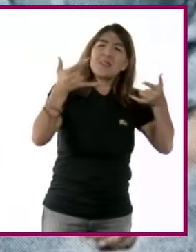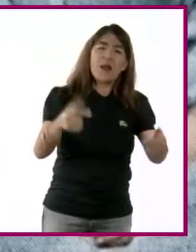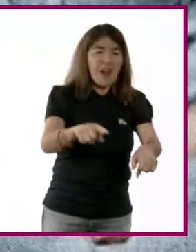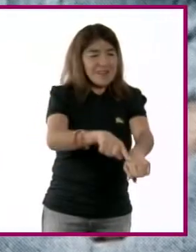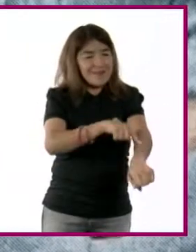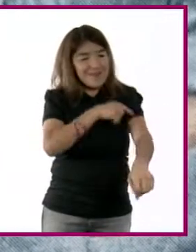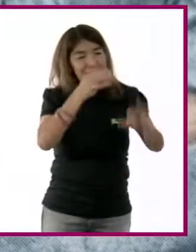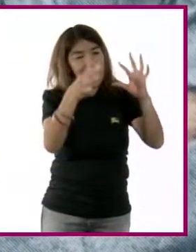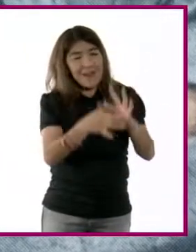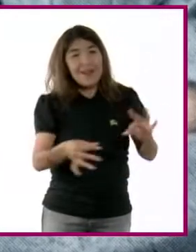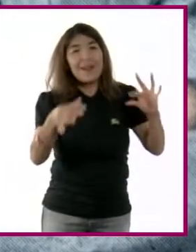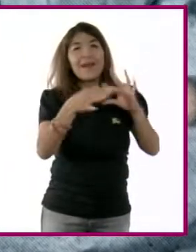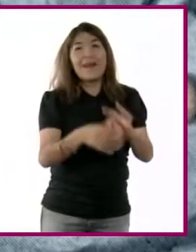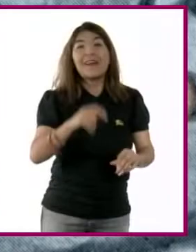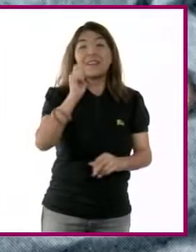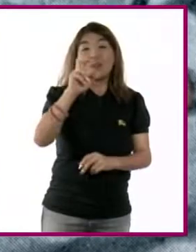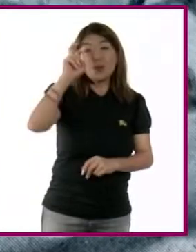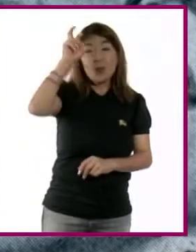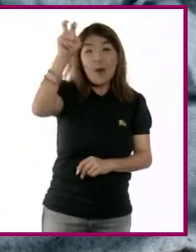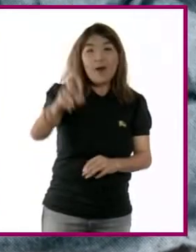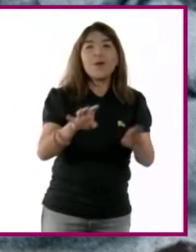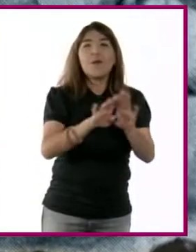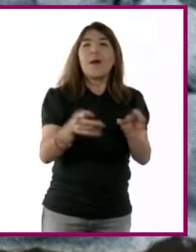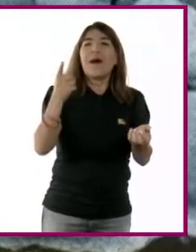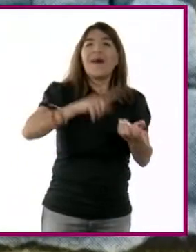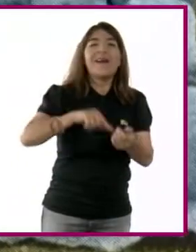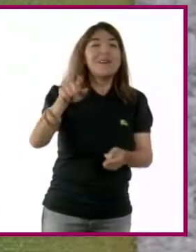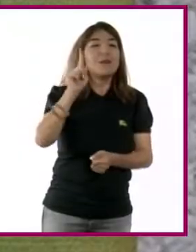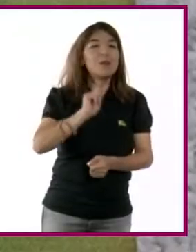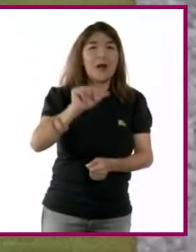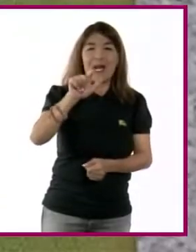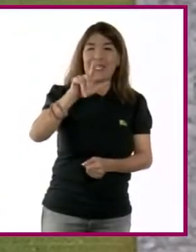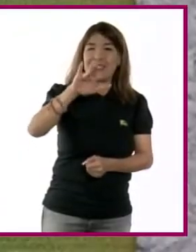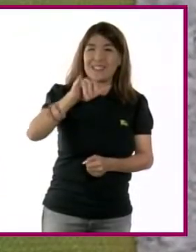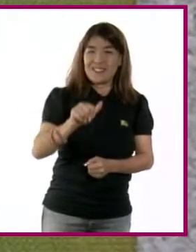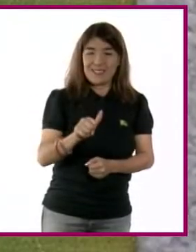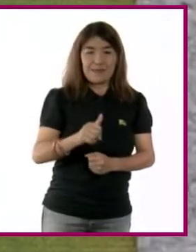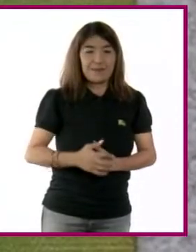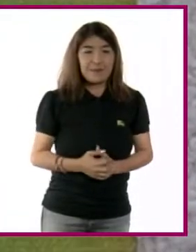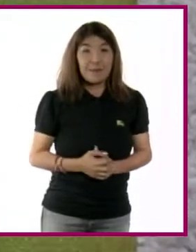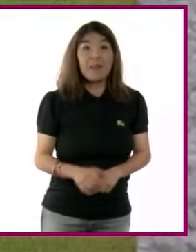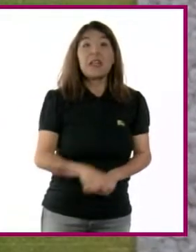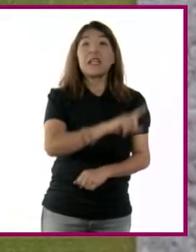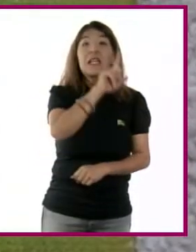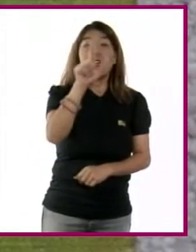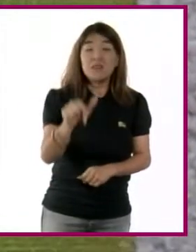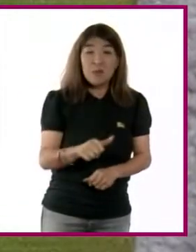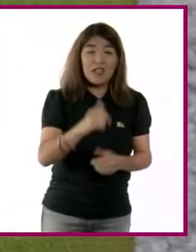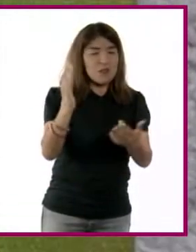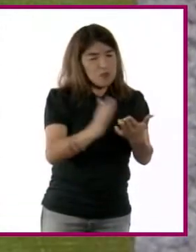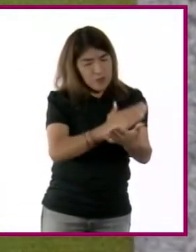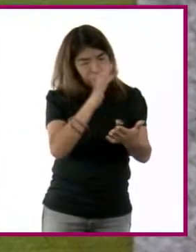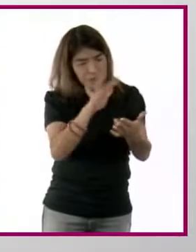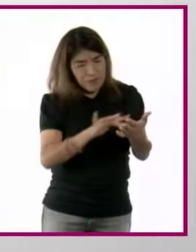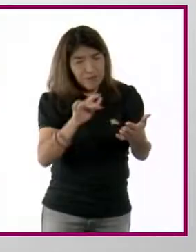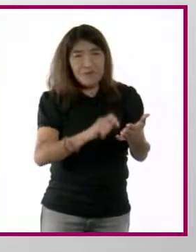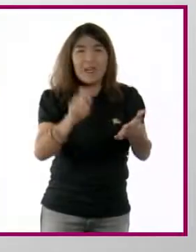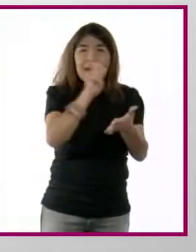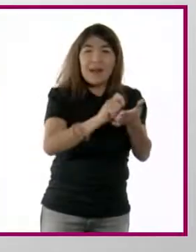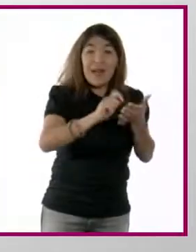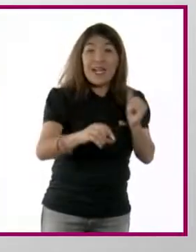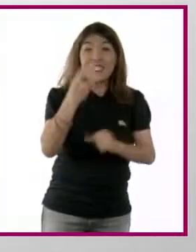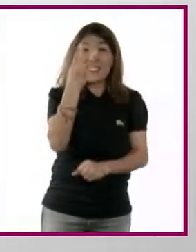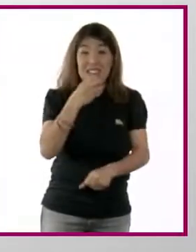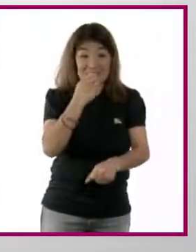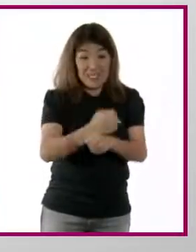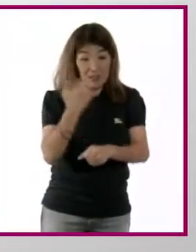sobre la marcha, Las aventuras subterráneas de Alicia. Después de 3 años de adiciones y revisiones, la historia se